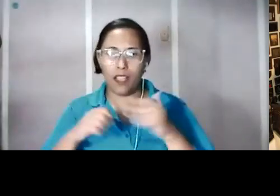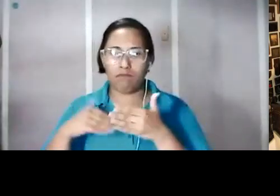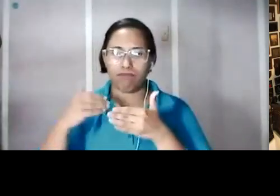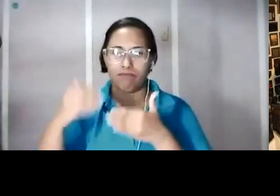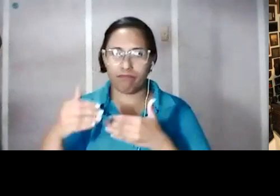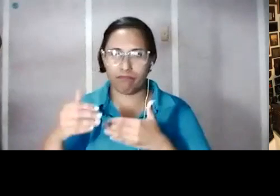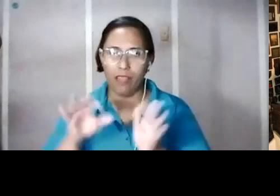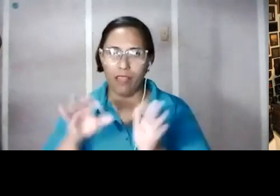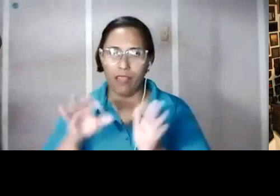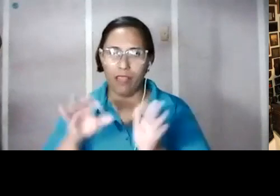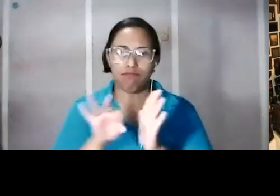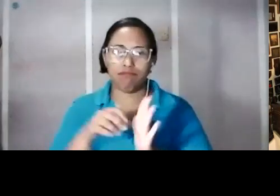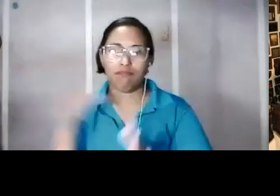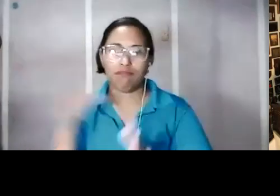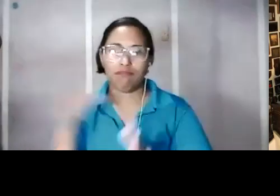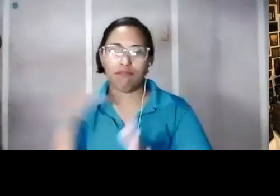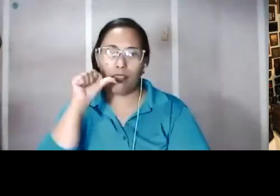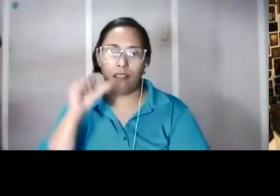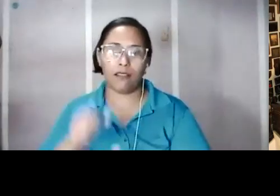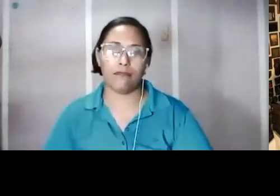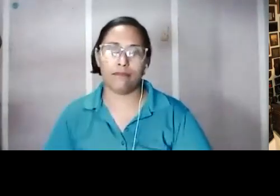del alcohol?